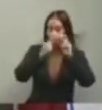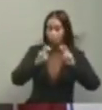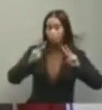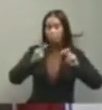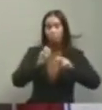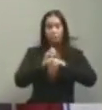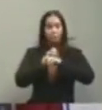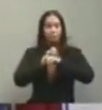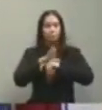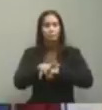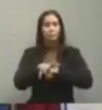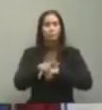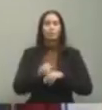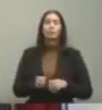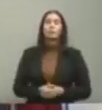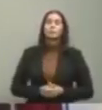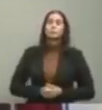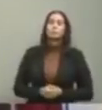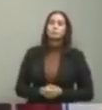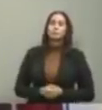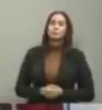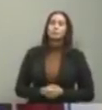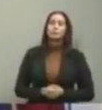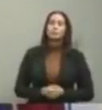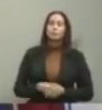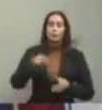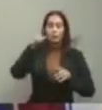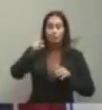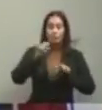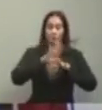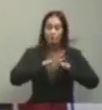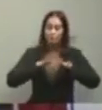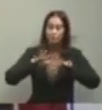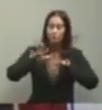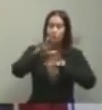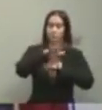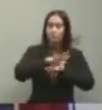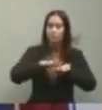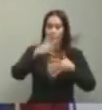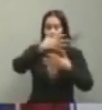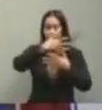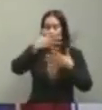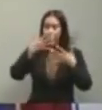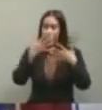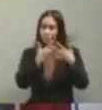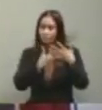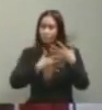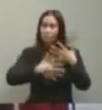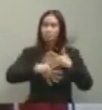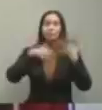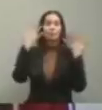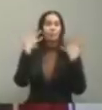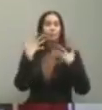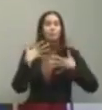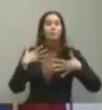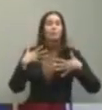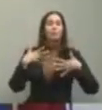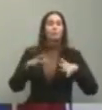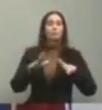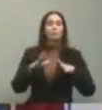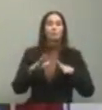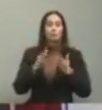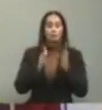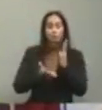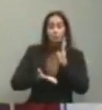del caso es ese mapa una vez conformado es lo que ya prácticamente va bastante